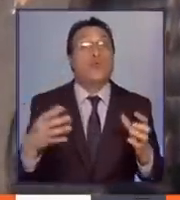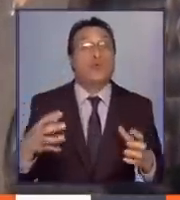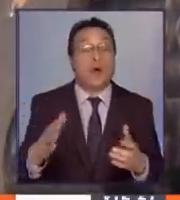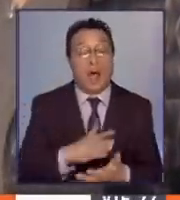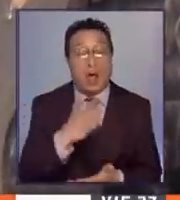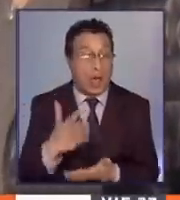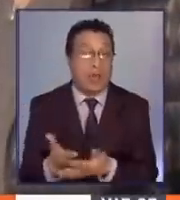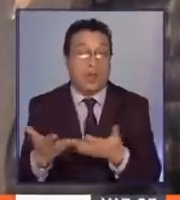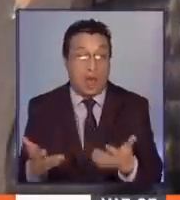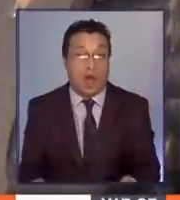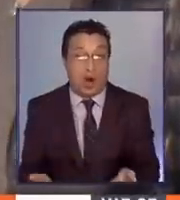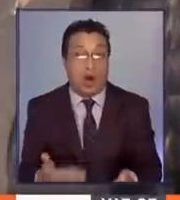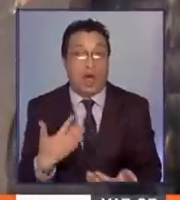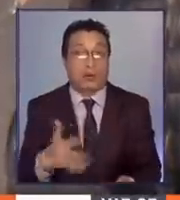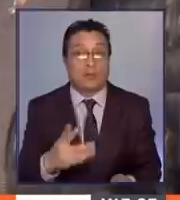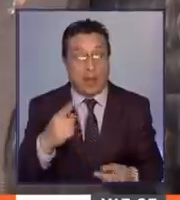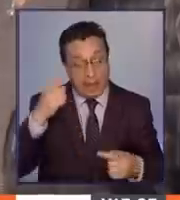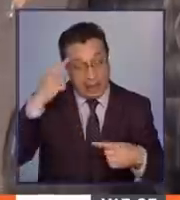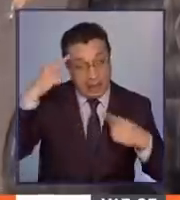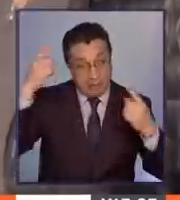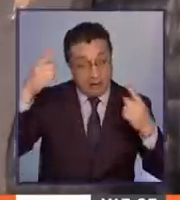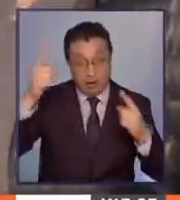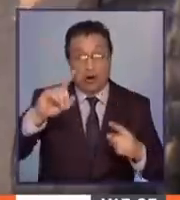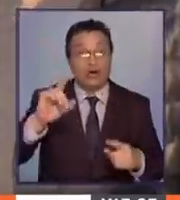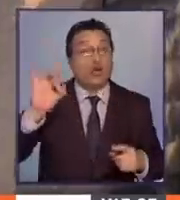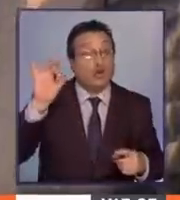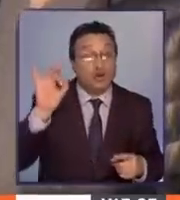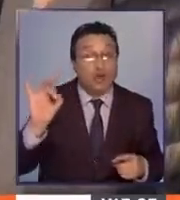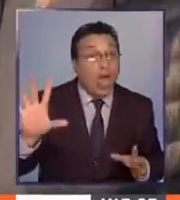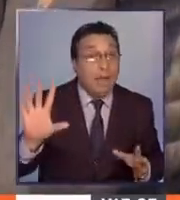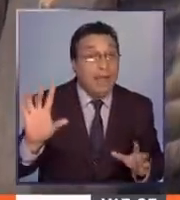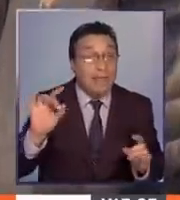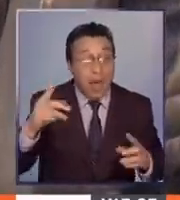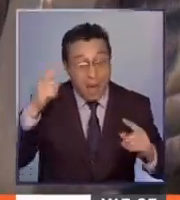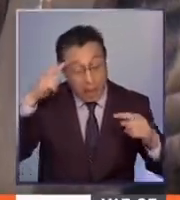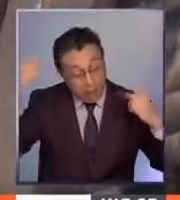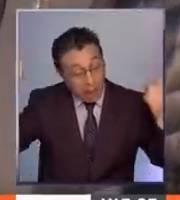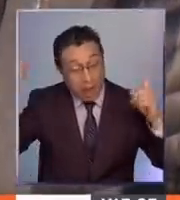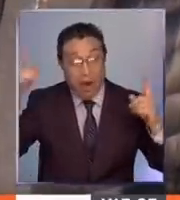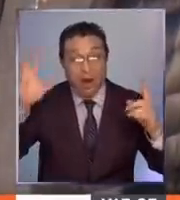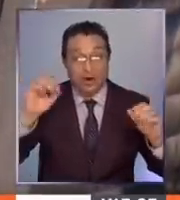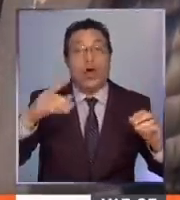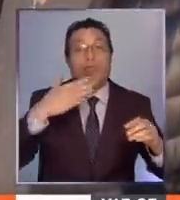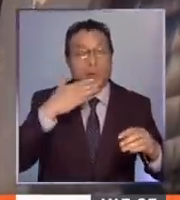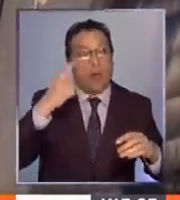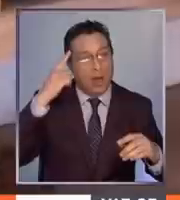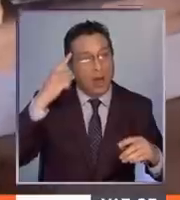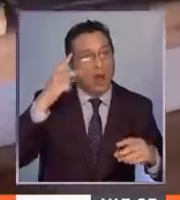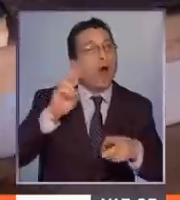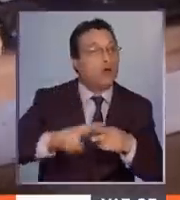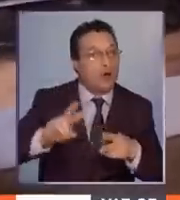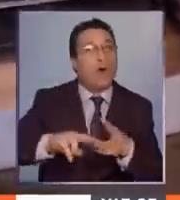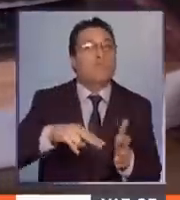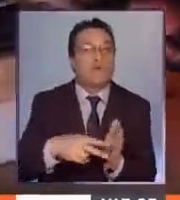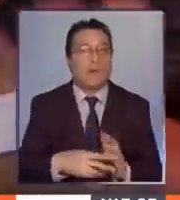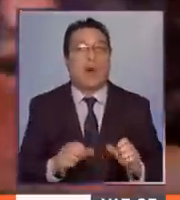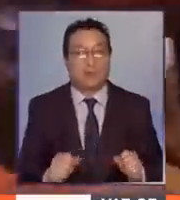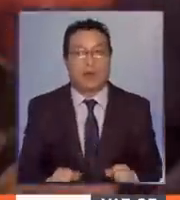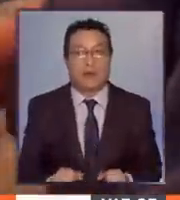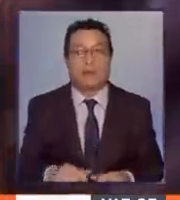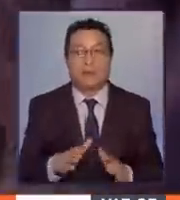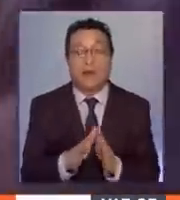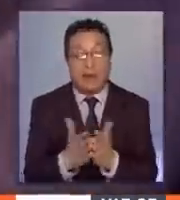sigo utilizando. Y la imaginación no es solamente imaginar cosas, sino que también se utiliza para resolver problemas. Es un libro